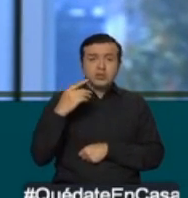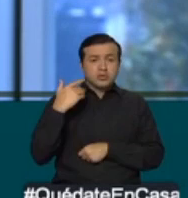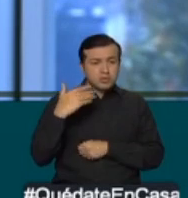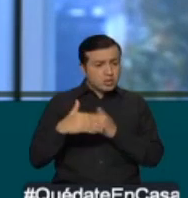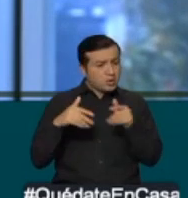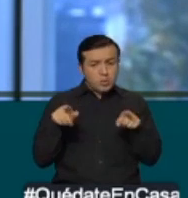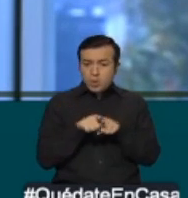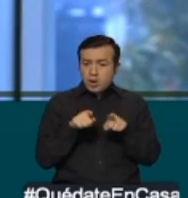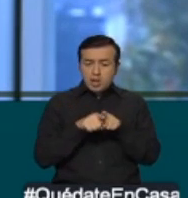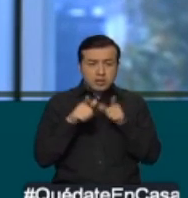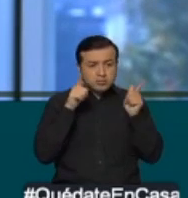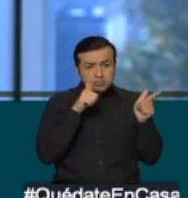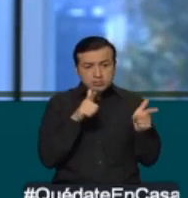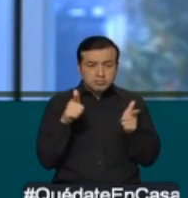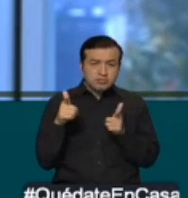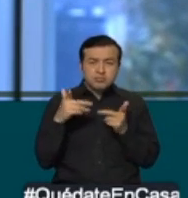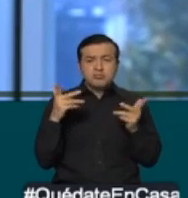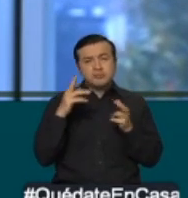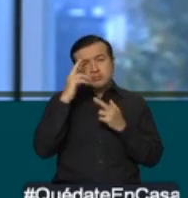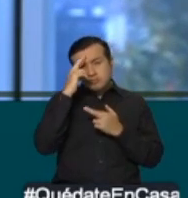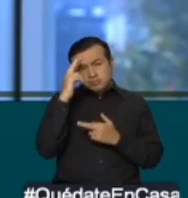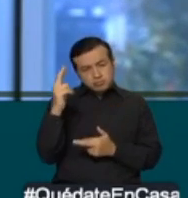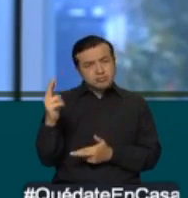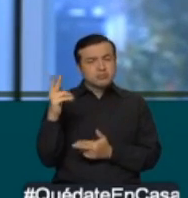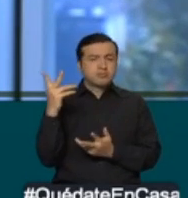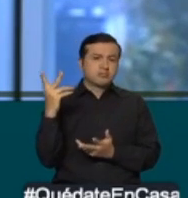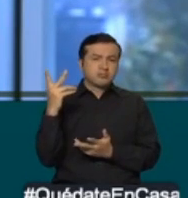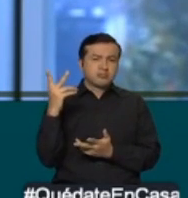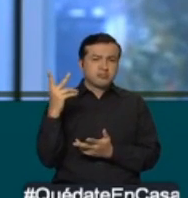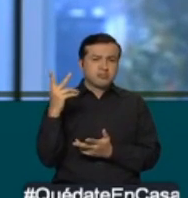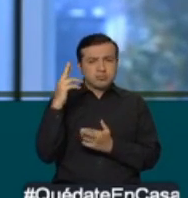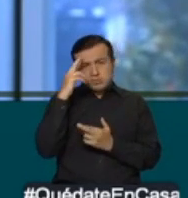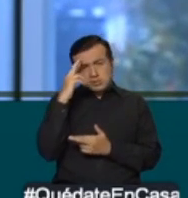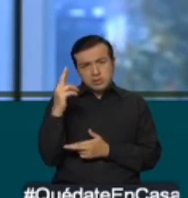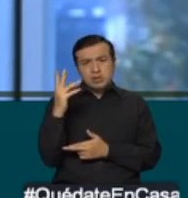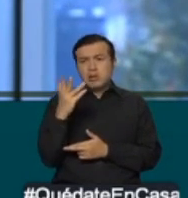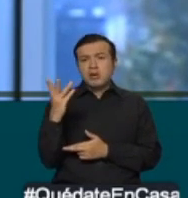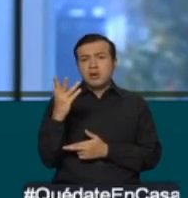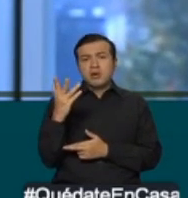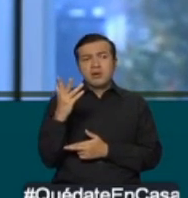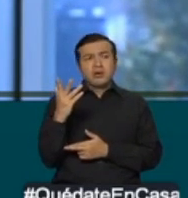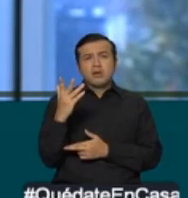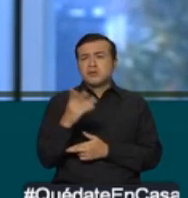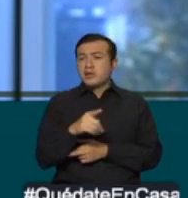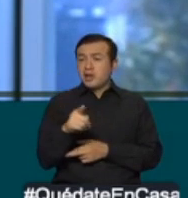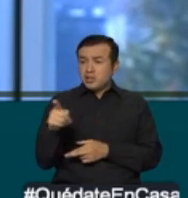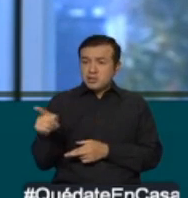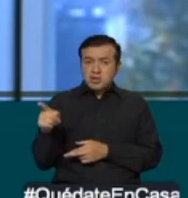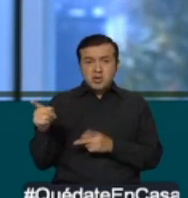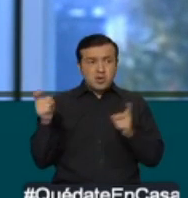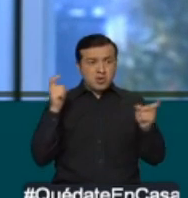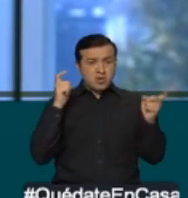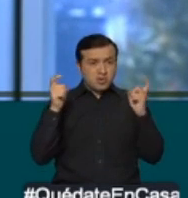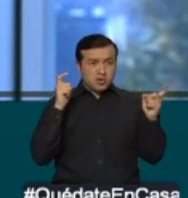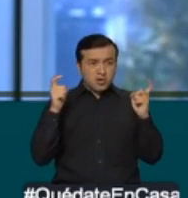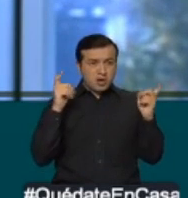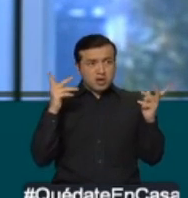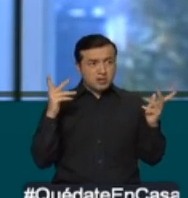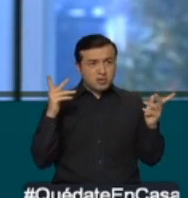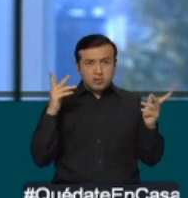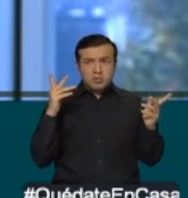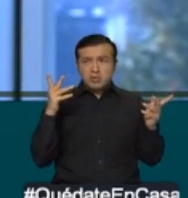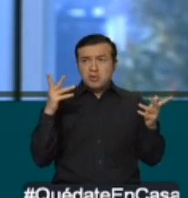proceso por tanto respetemos no nos están diciendo estos comando nos están controlando por